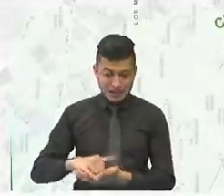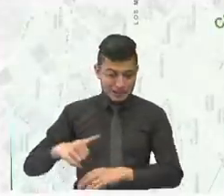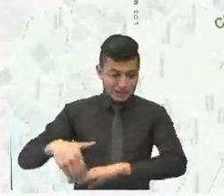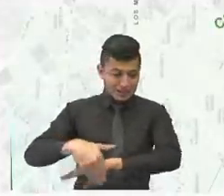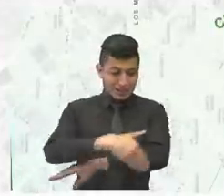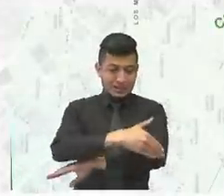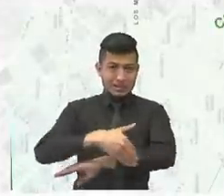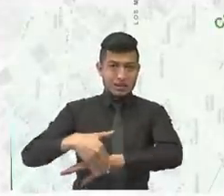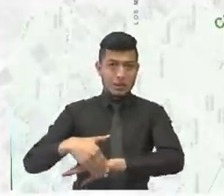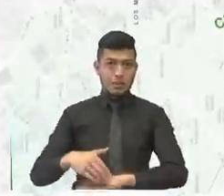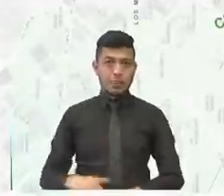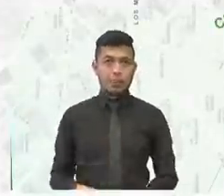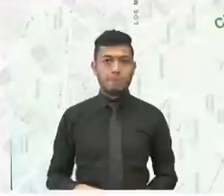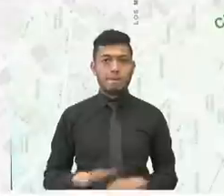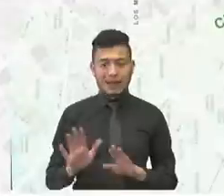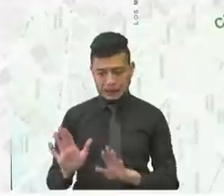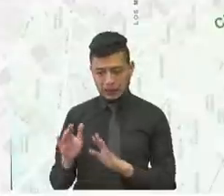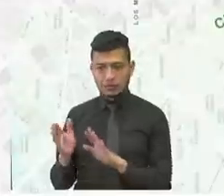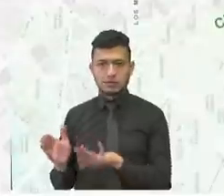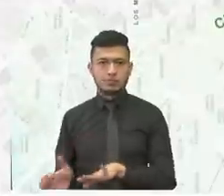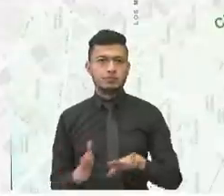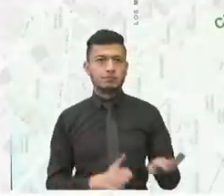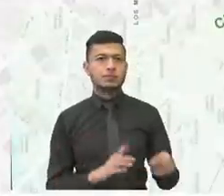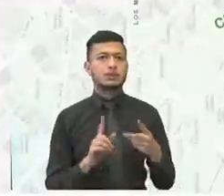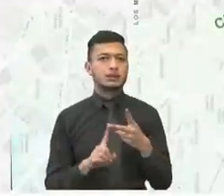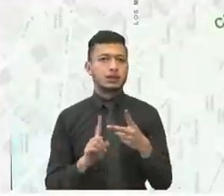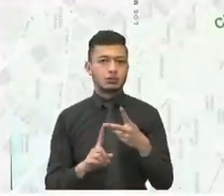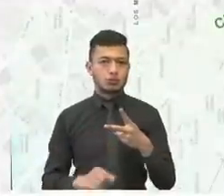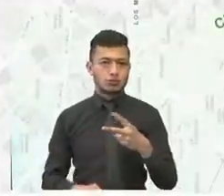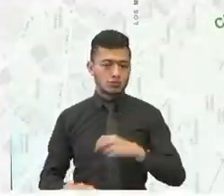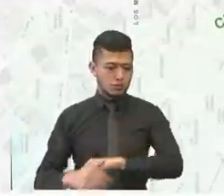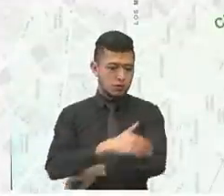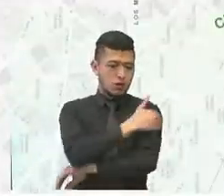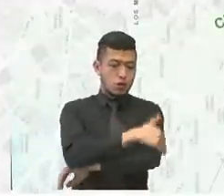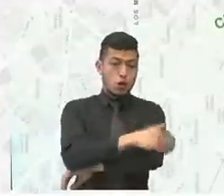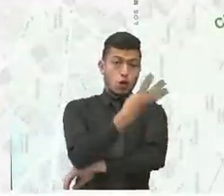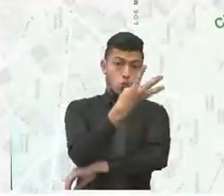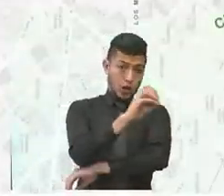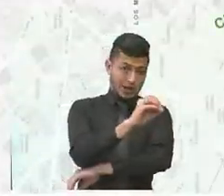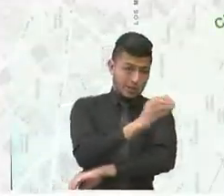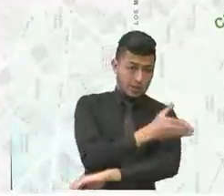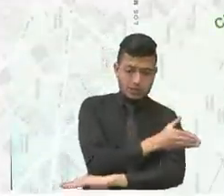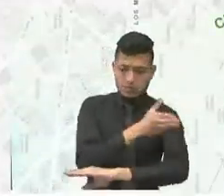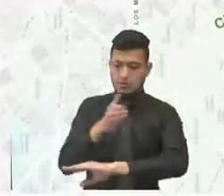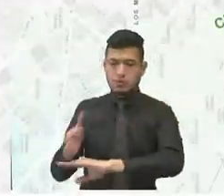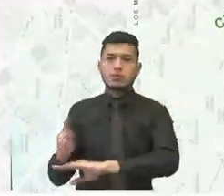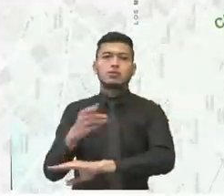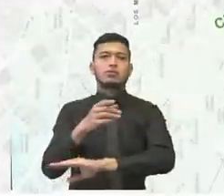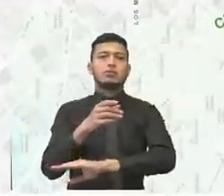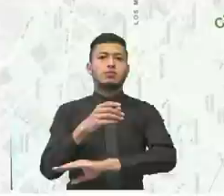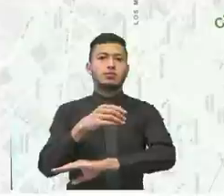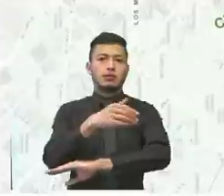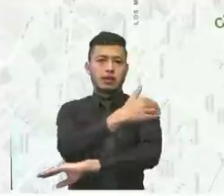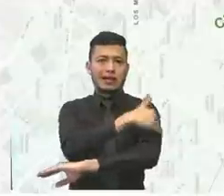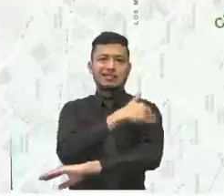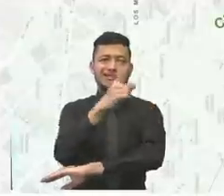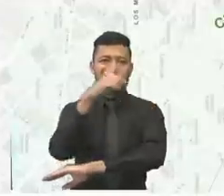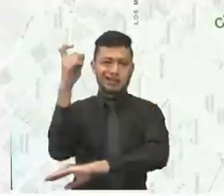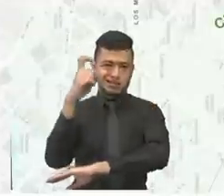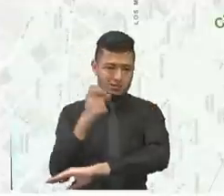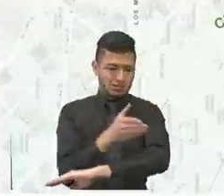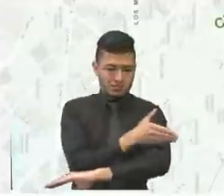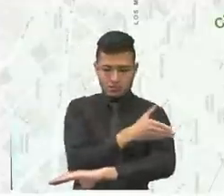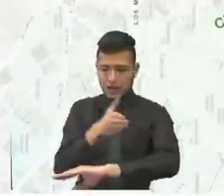bueno, ahora les voy a contar el segundo tramo, de la 40 a la 100. De la 40 a la 100, la séptima es un